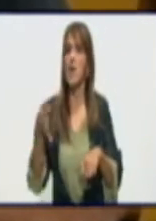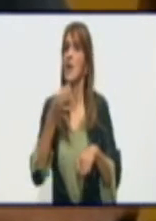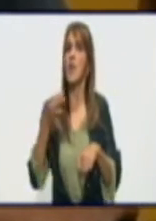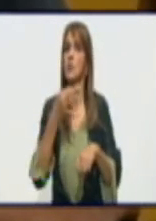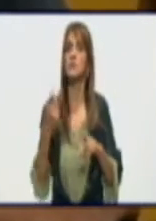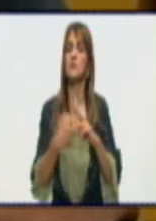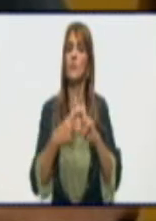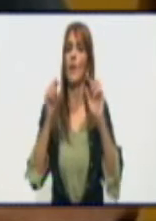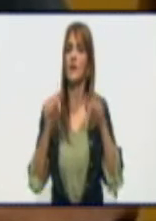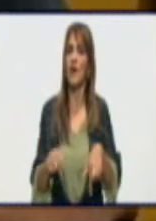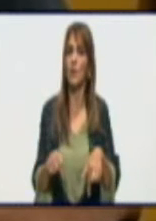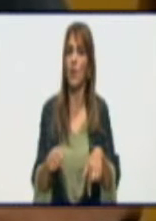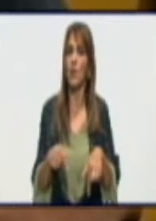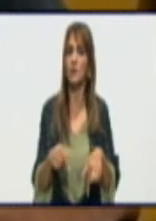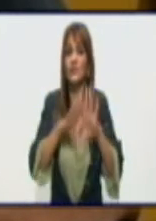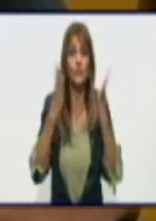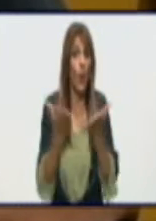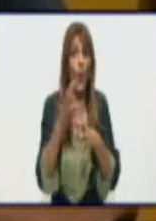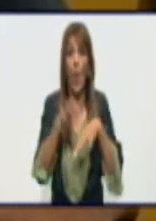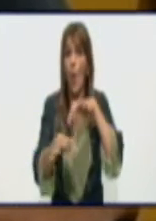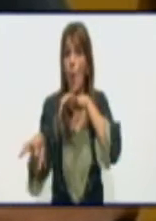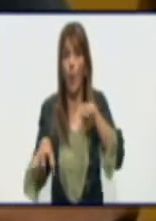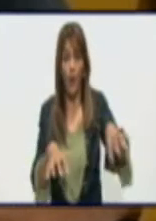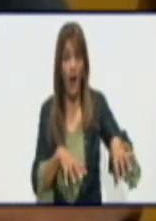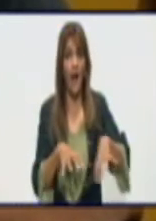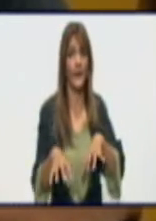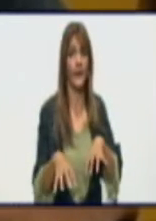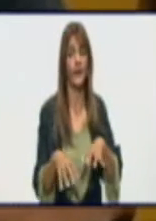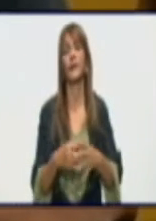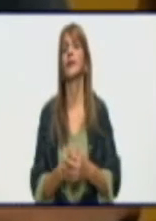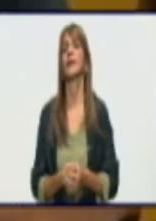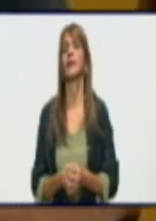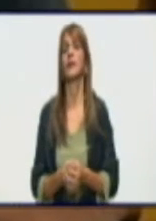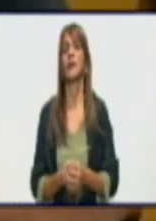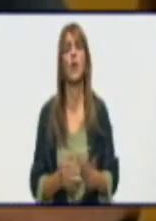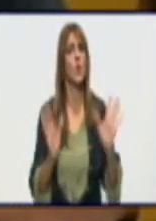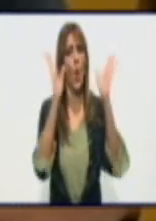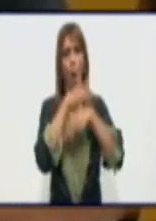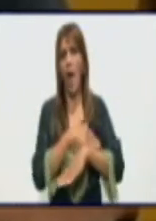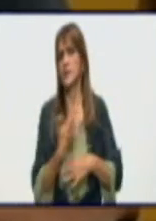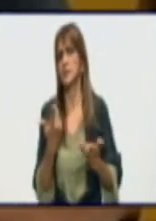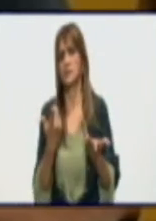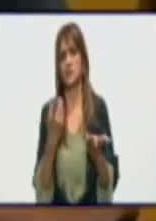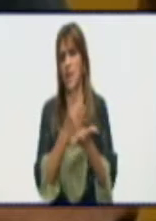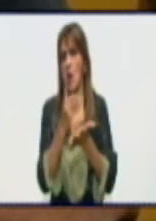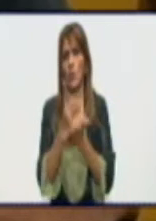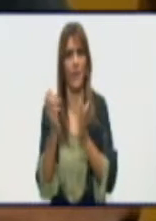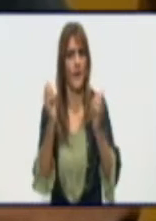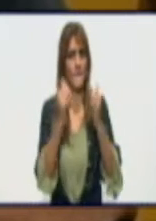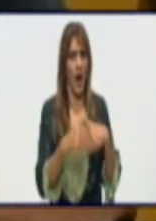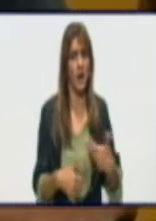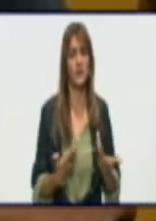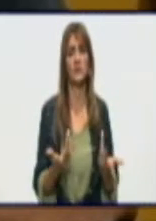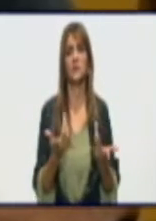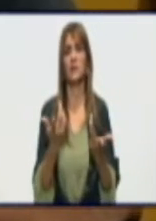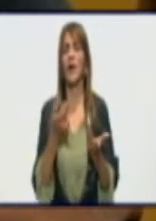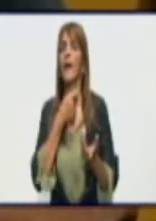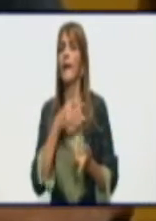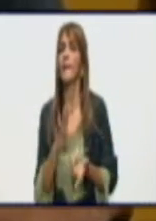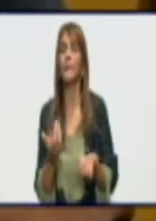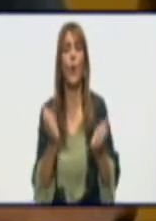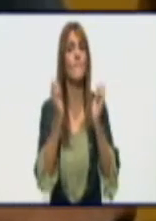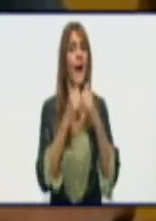zona un lugar donde no haya deuda de pan, que es muy seguida por nosotros, donde haya un problema que no, el pan no